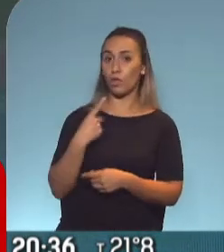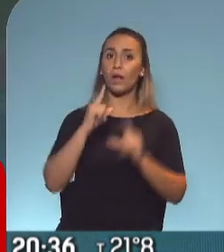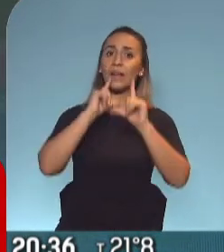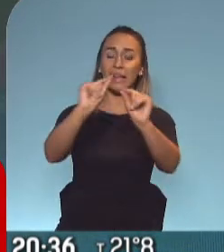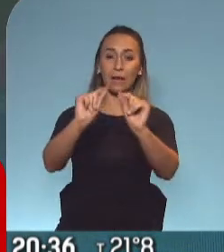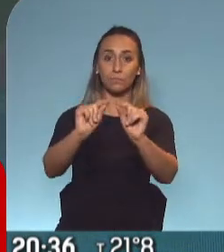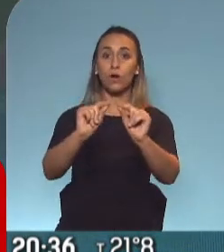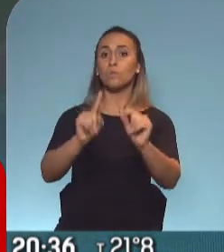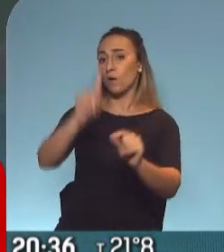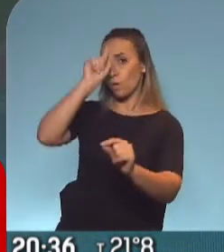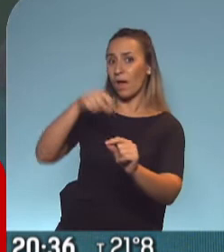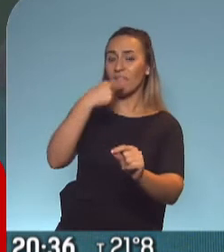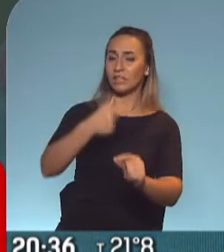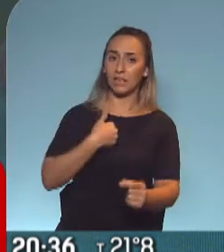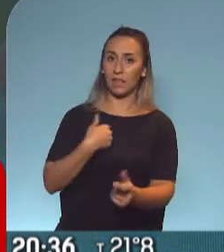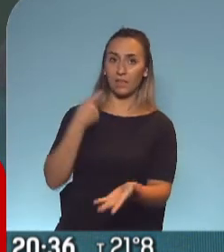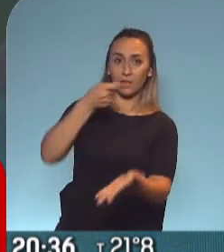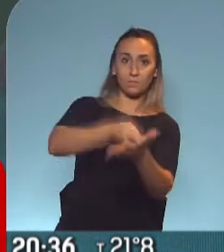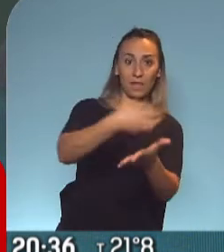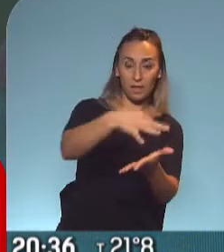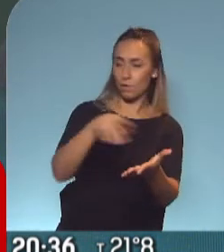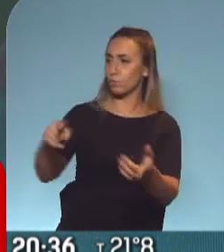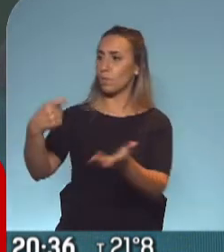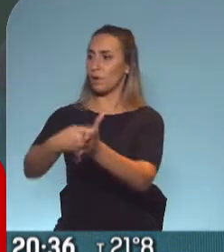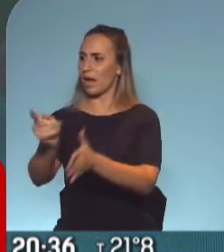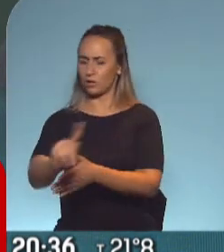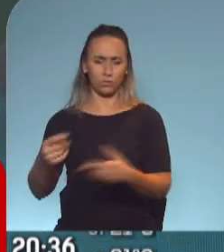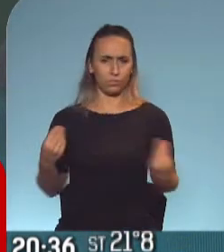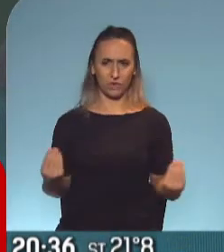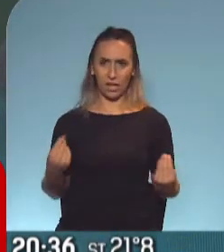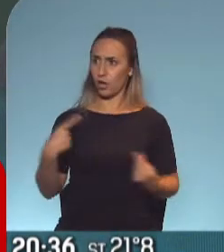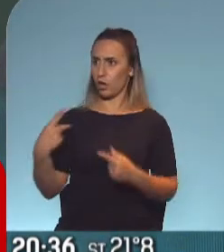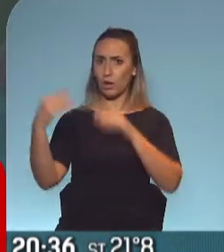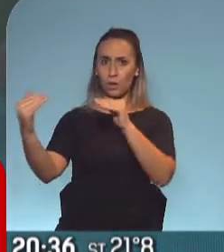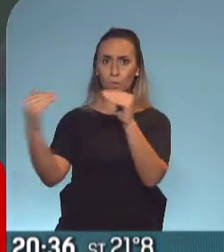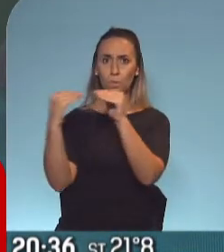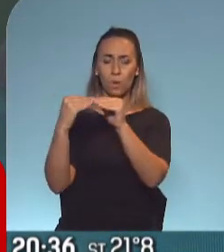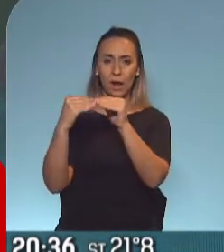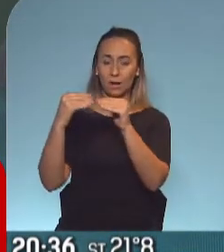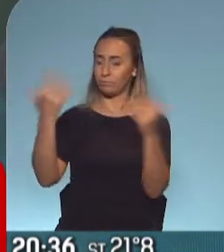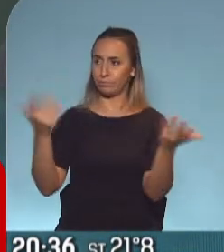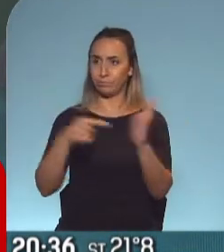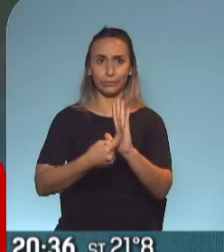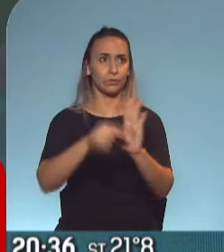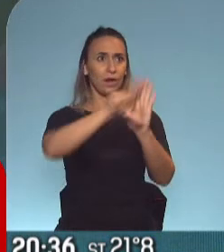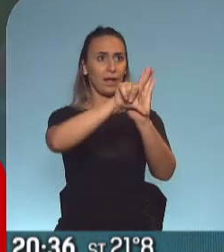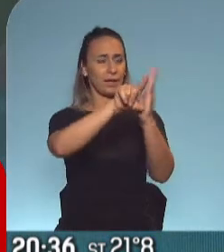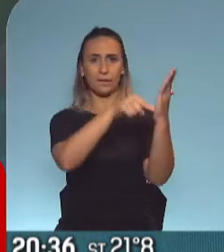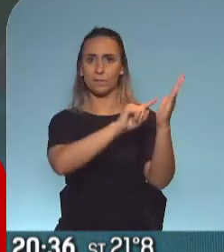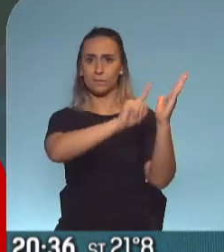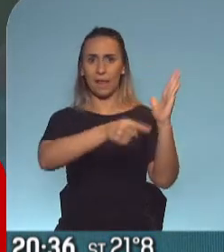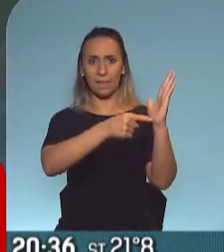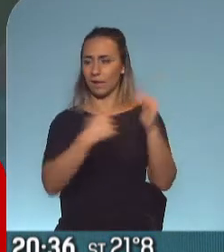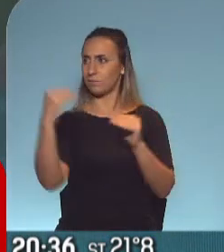te dice que tenés que pagar, a mí un juez me dice que no. Vos y yo, que somos iguales, estamos desiguales ante la ley. Por eso también